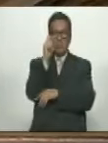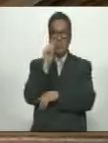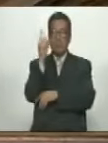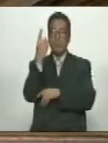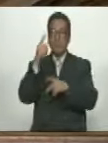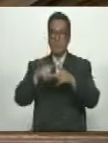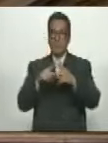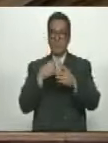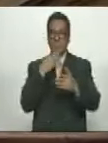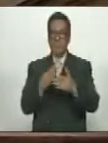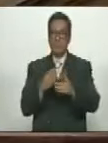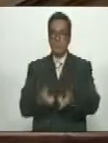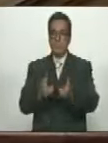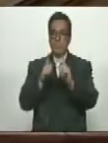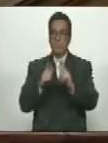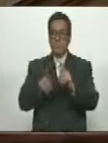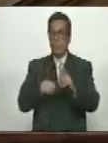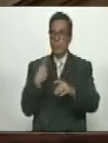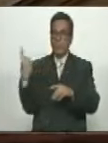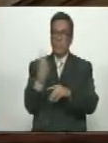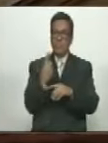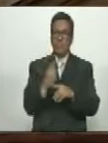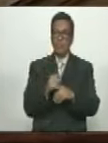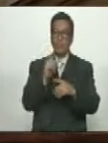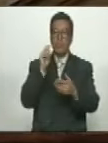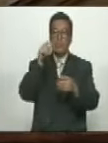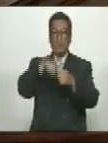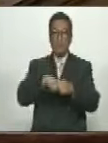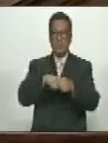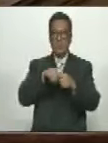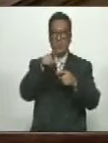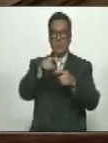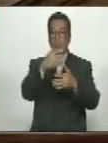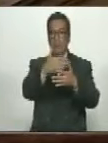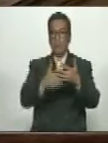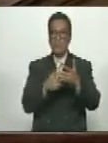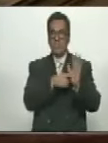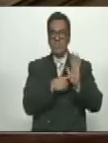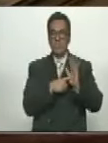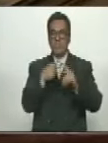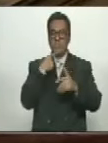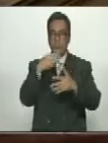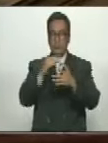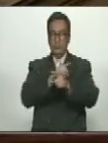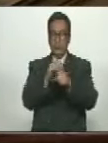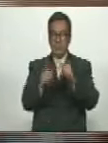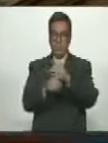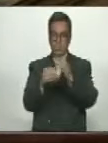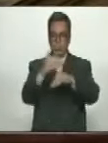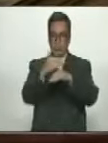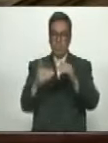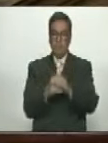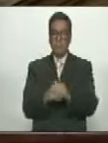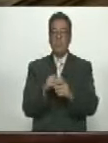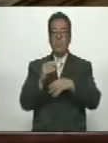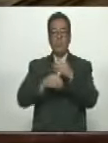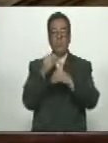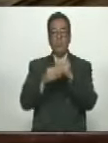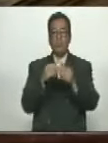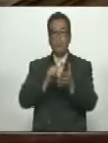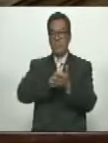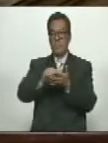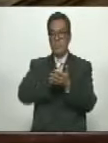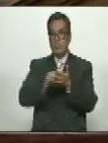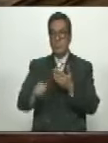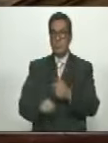principales solicitando permiso para ausentarse e incorporar a sus suplentes indicados en lista anexa, de conformidad con lo